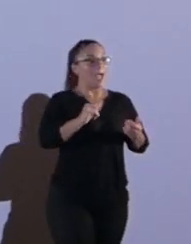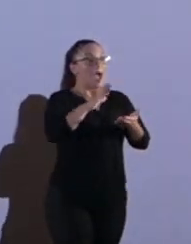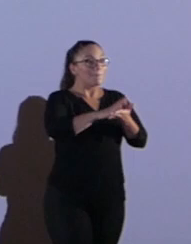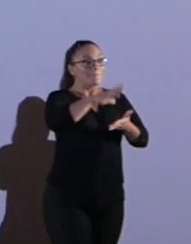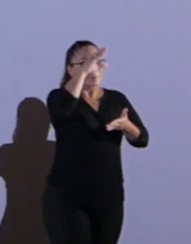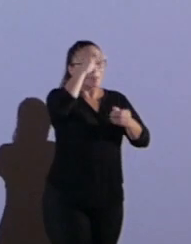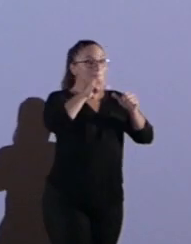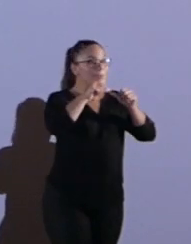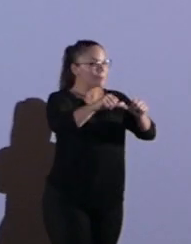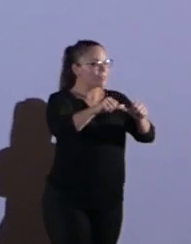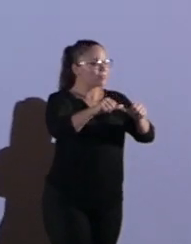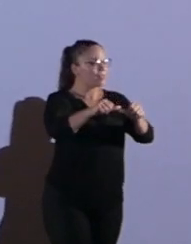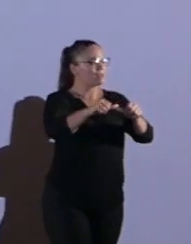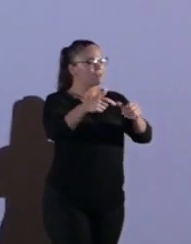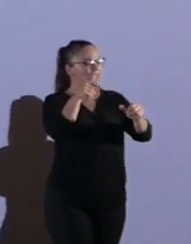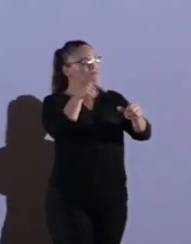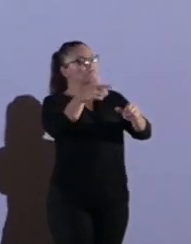permanente establece